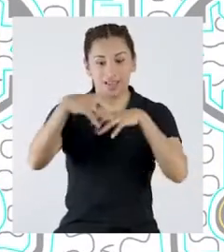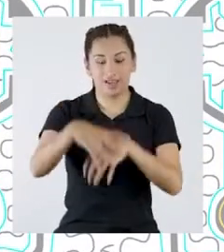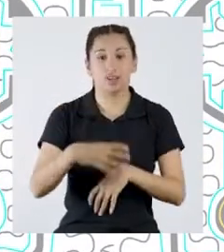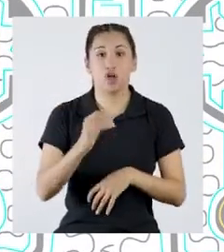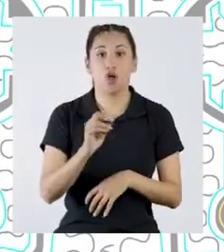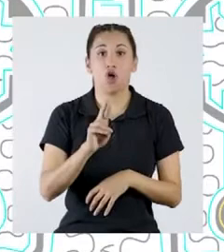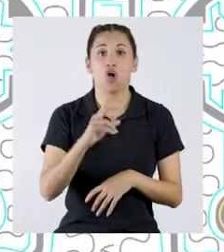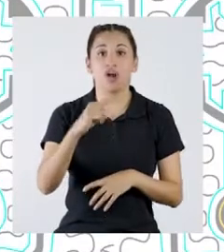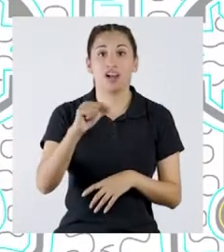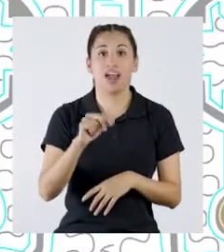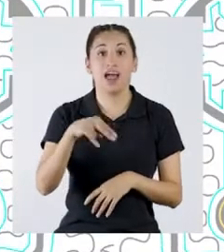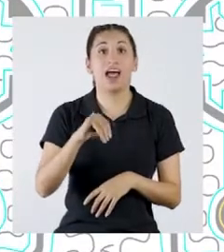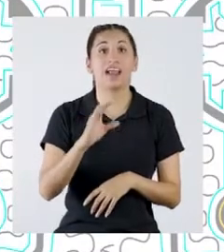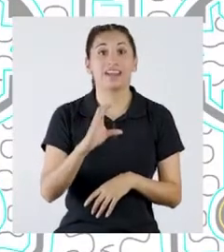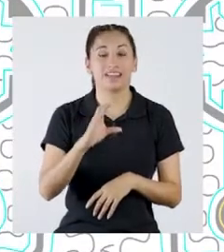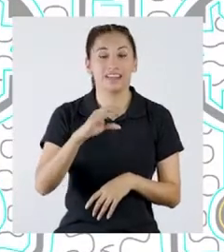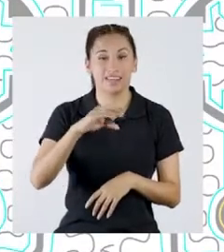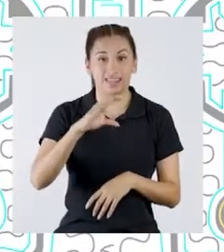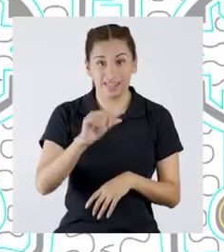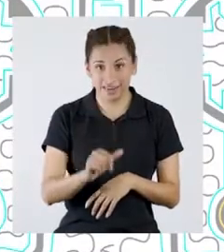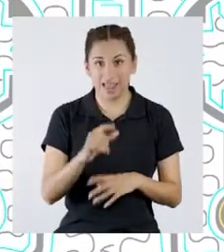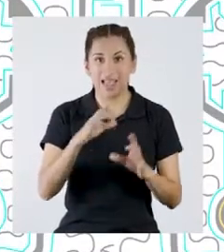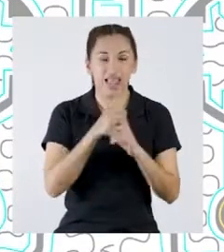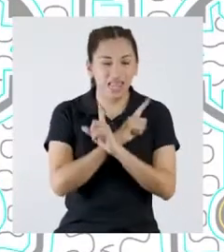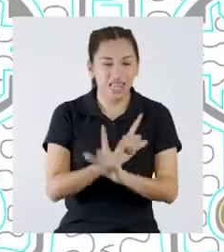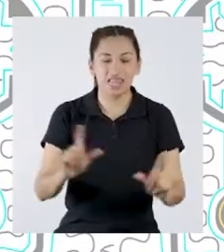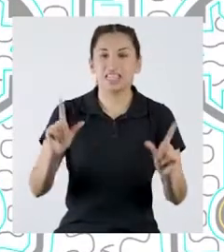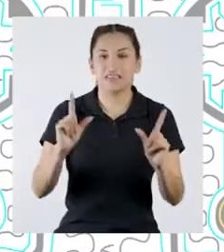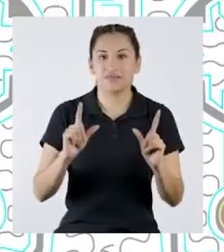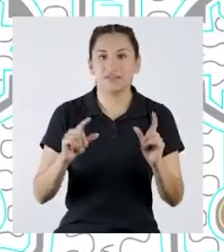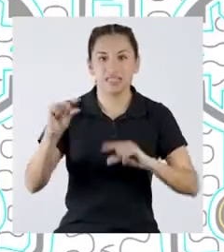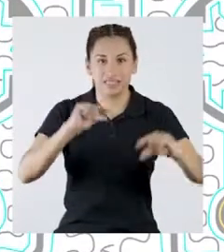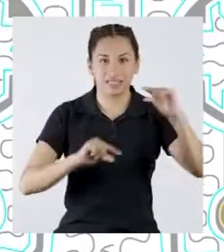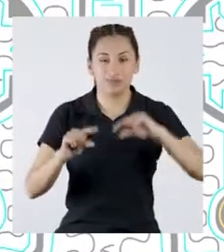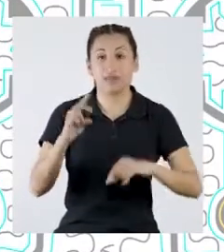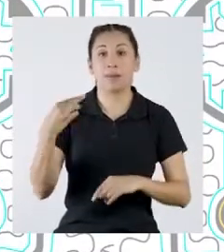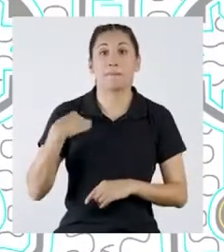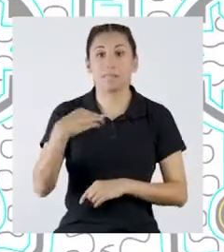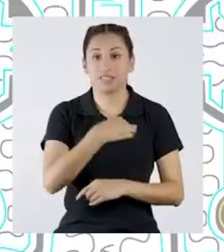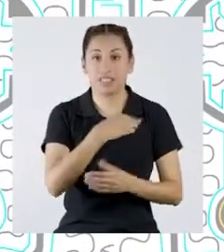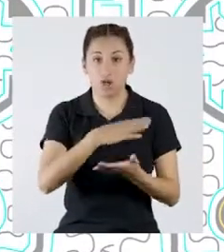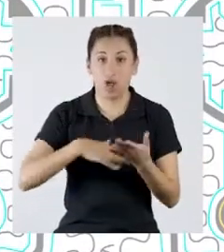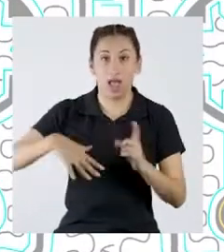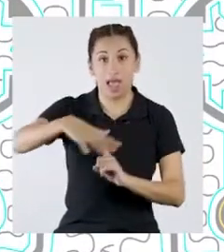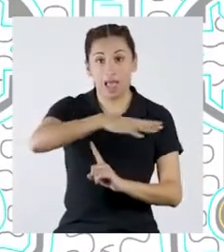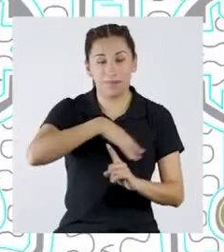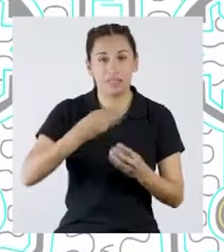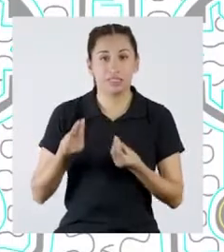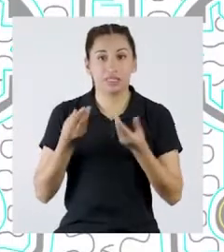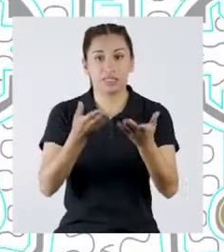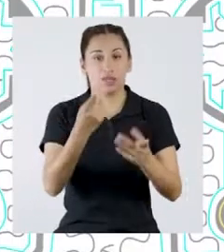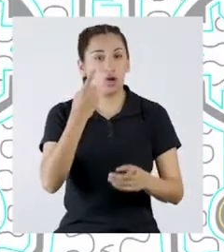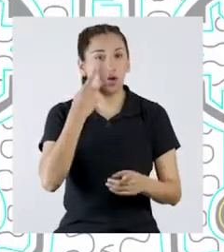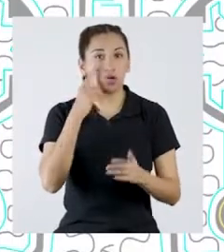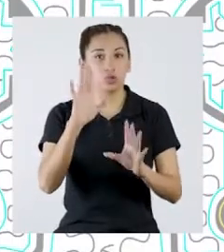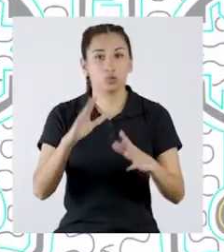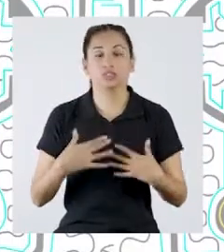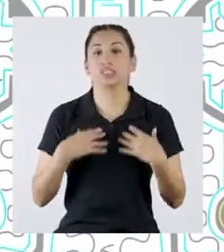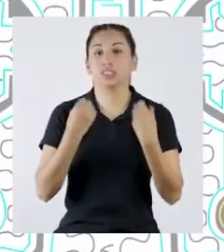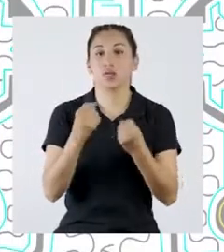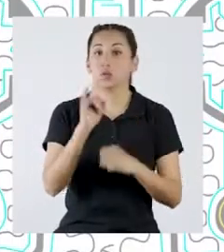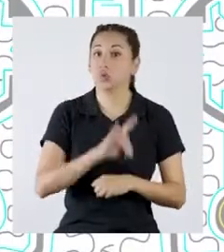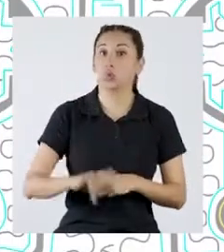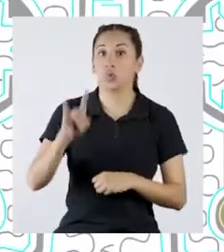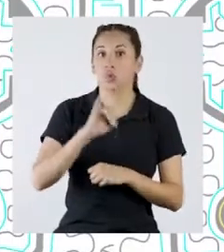agricultura orgánica esté libre de químicos. El Ministerio del Ambiente da a conocer los impactos ambientales a la salud